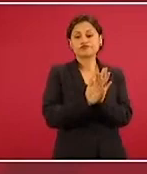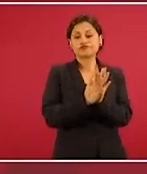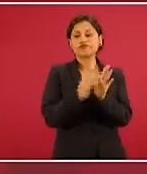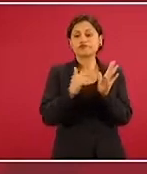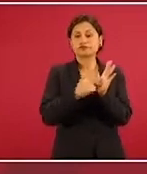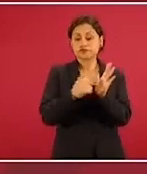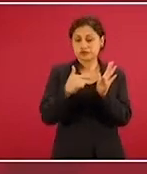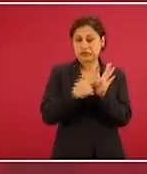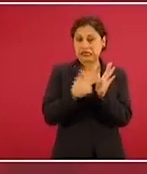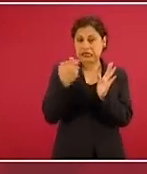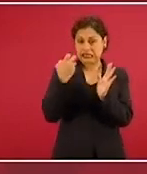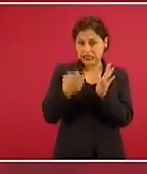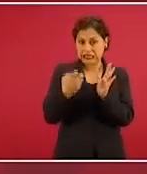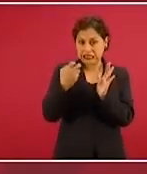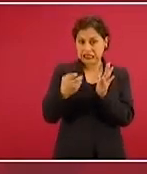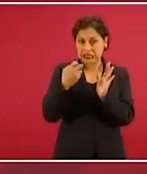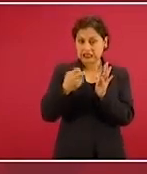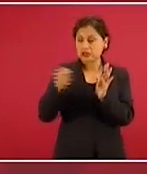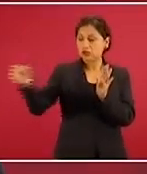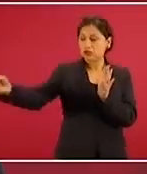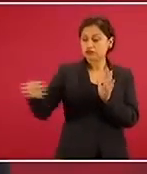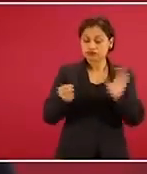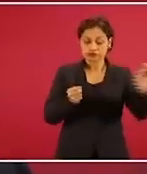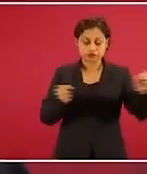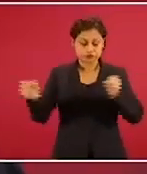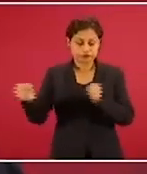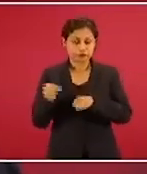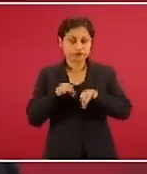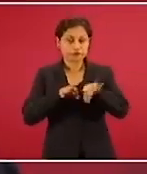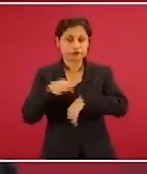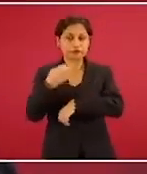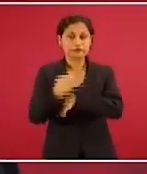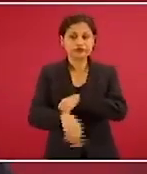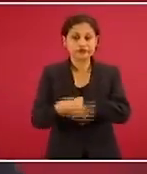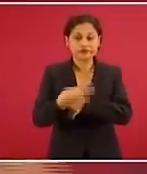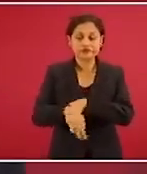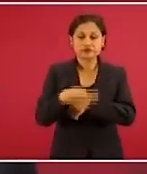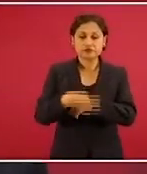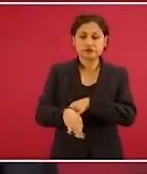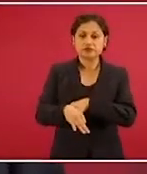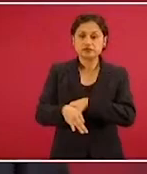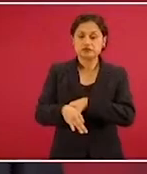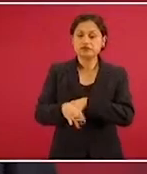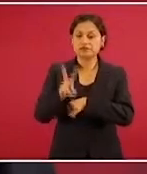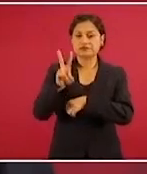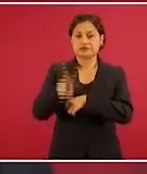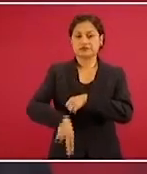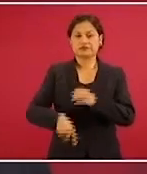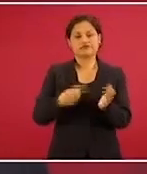Se abusó de este instrumento. Se puede probar.